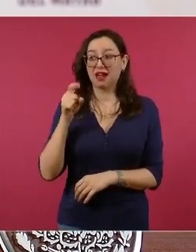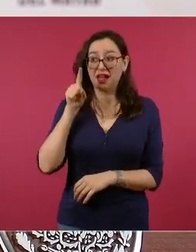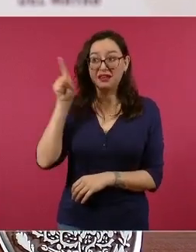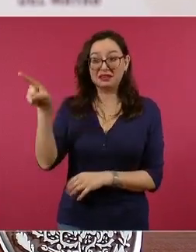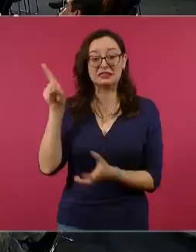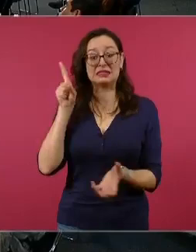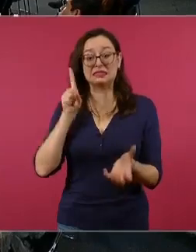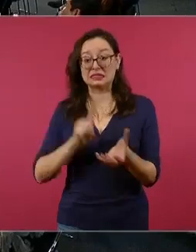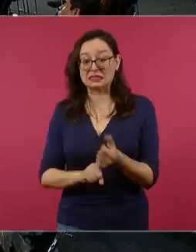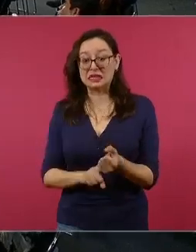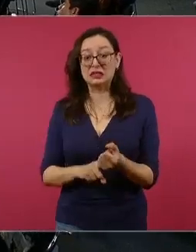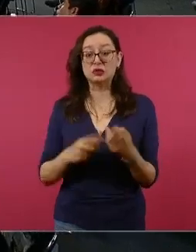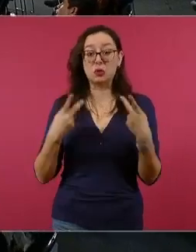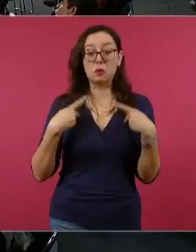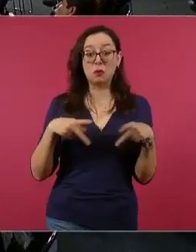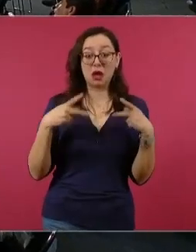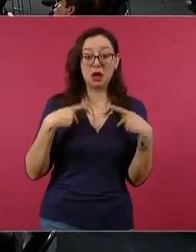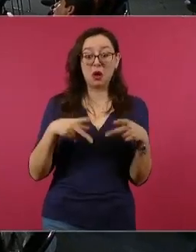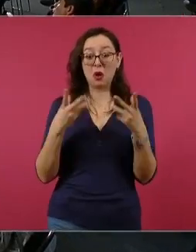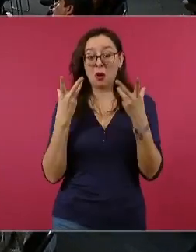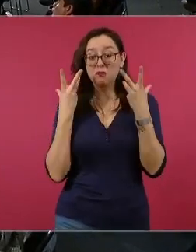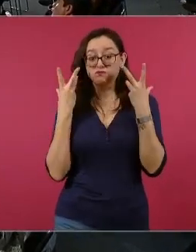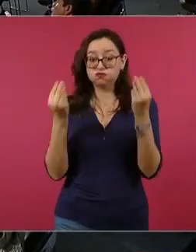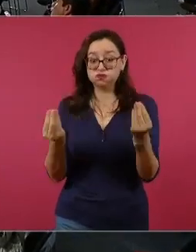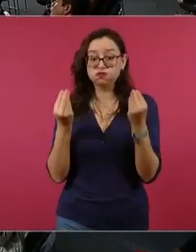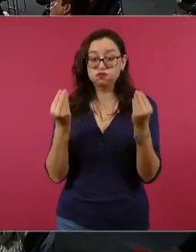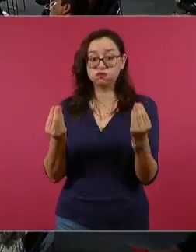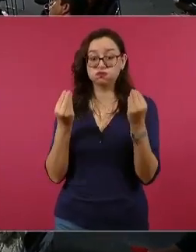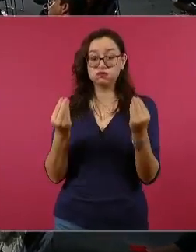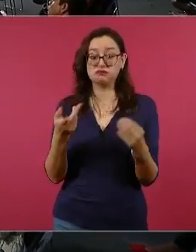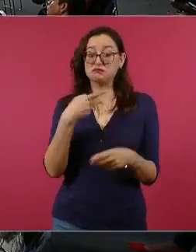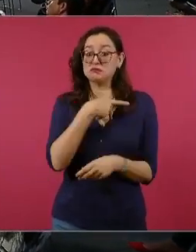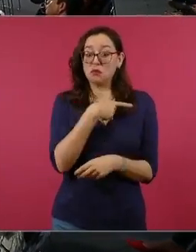pobres, precisamente porque